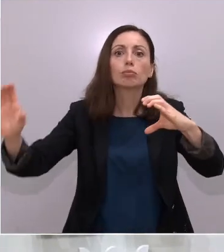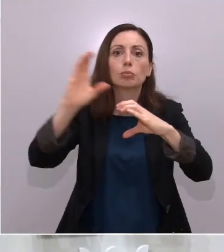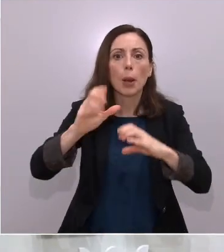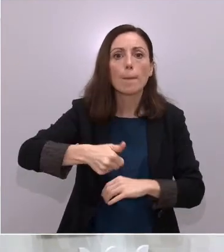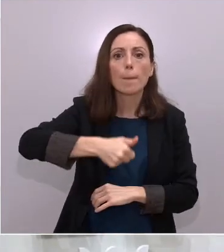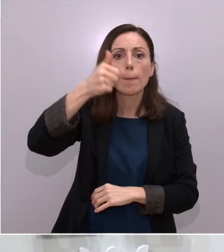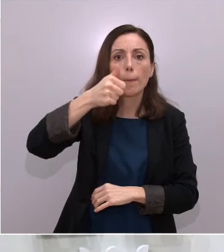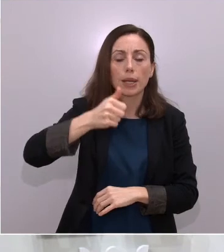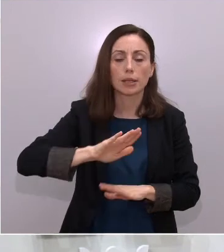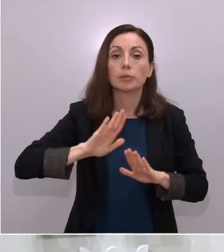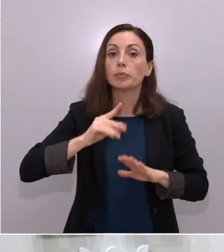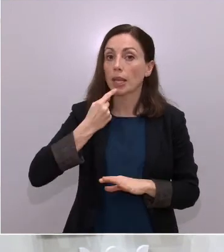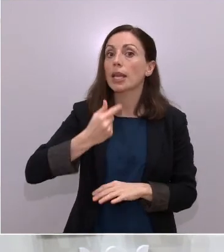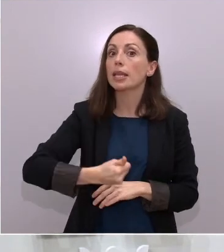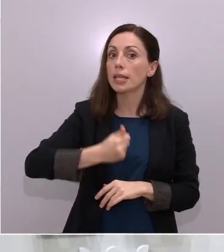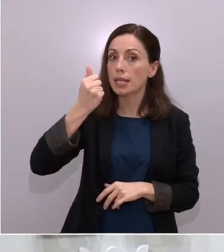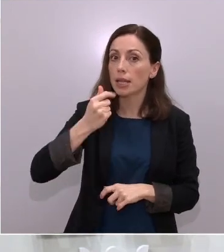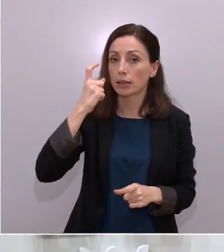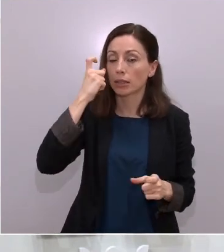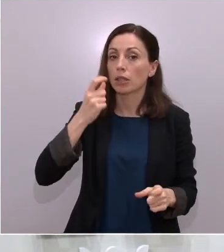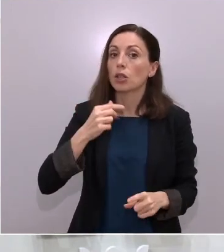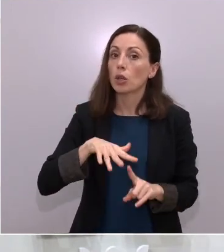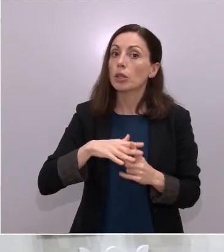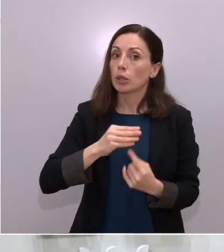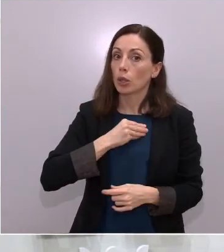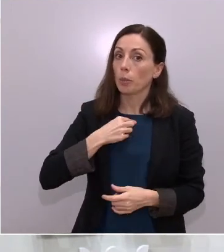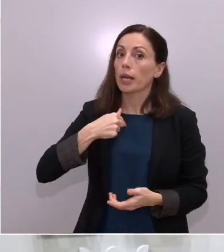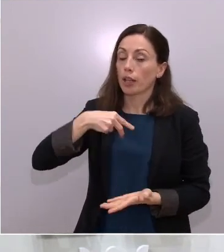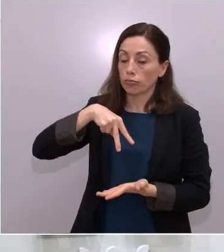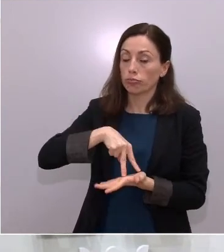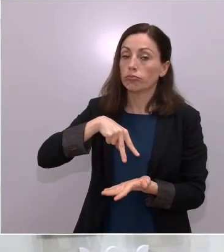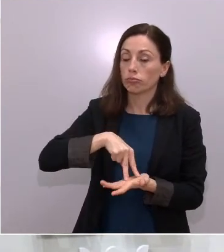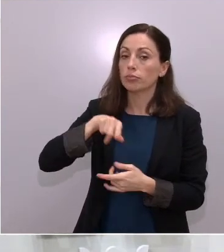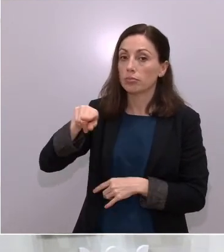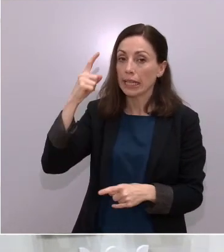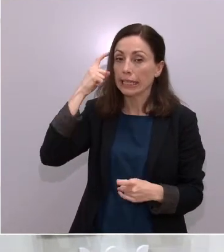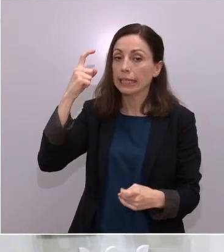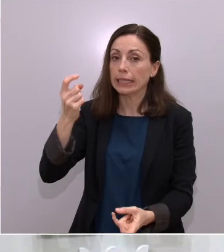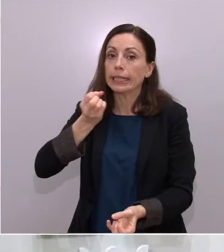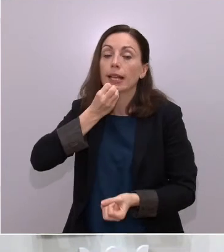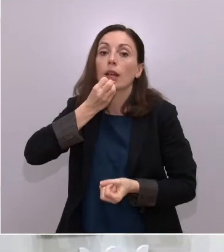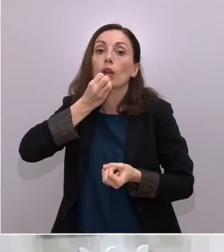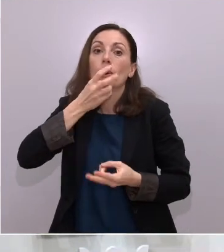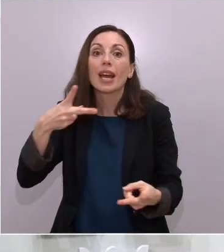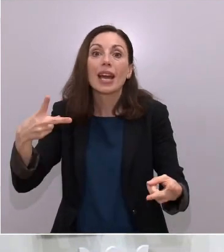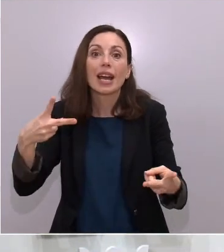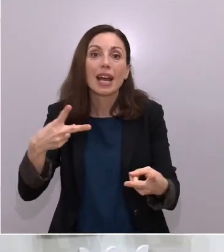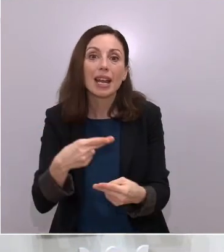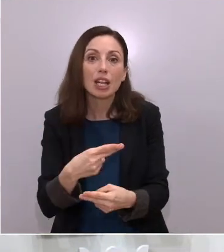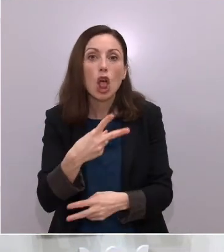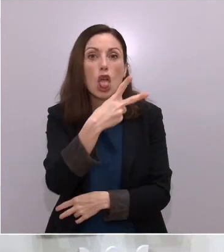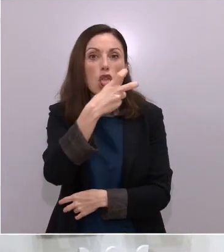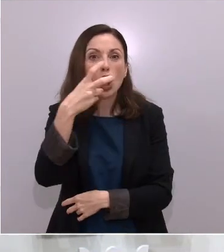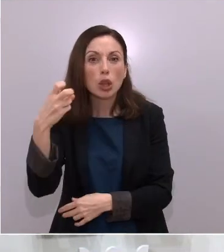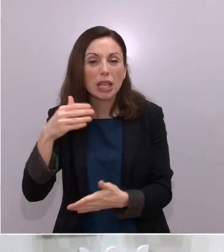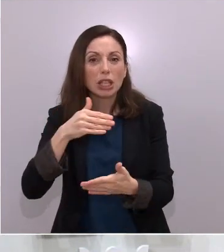Han intentado, y con tristeza lo he presenciado, han intentado transmitir que hay un recorte de más de 200 millones